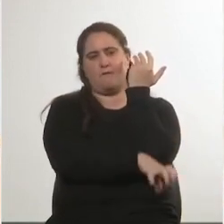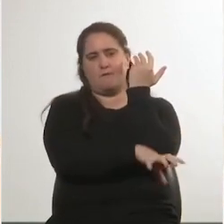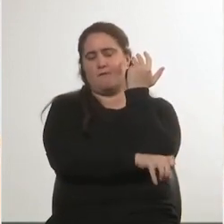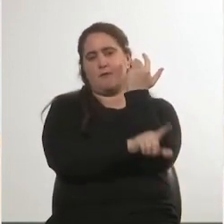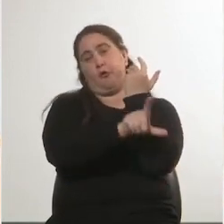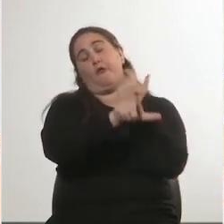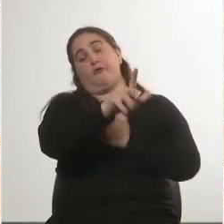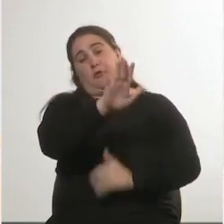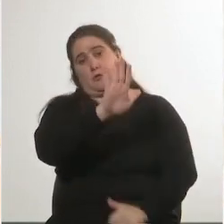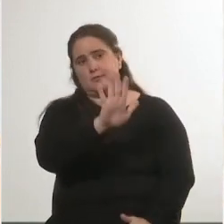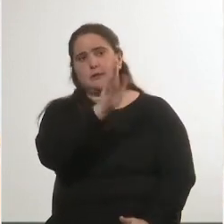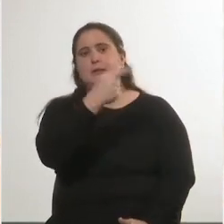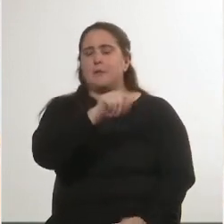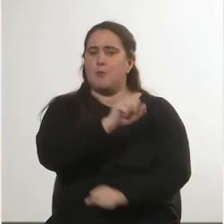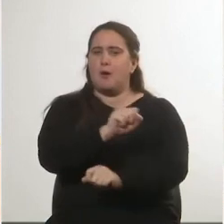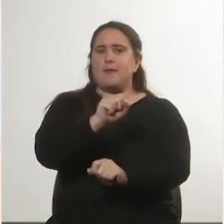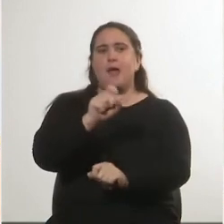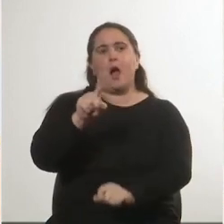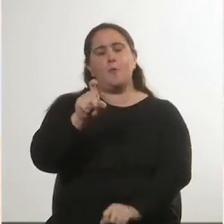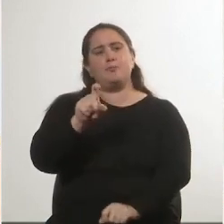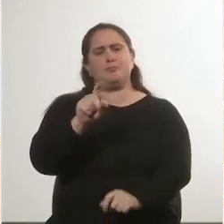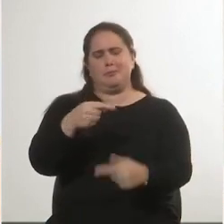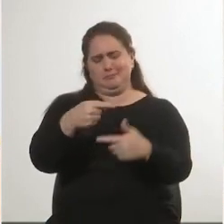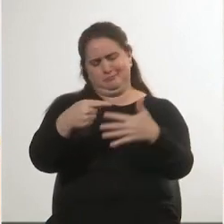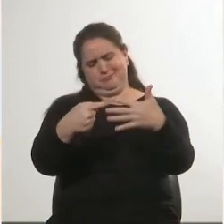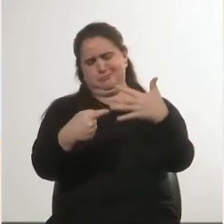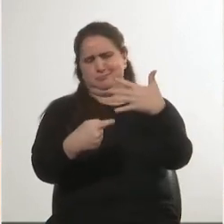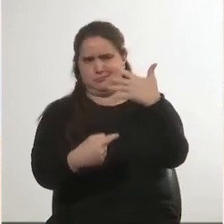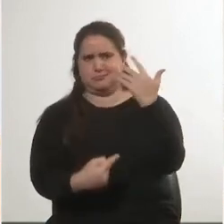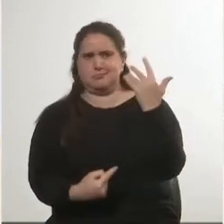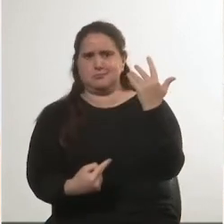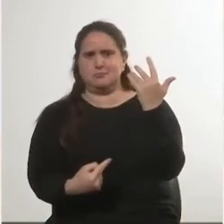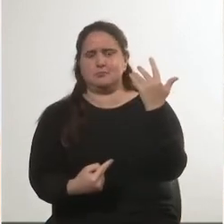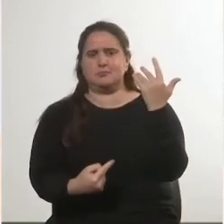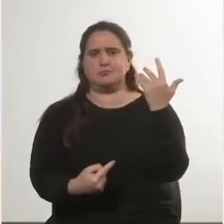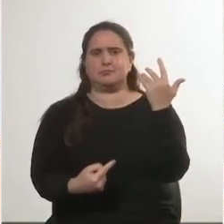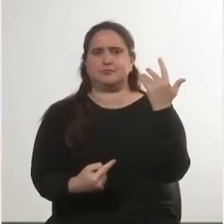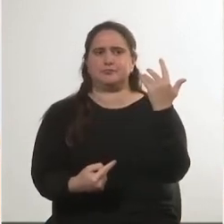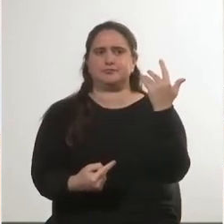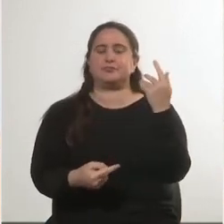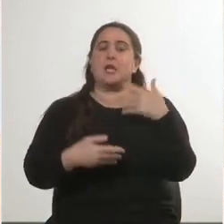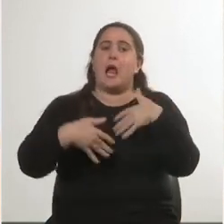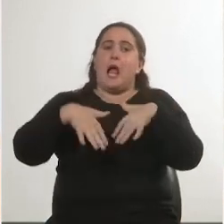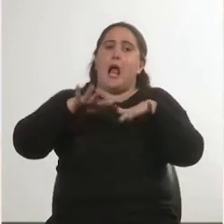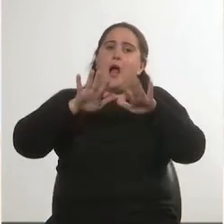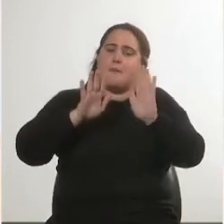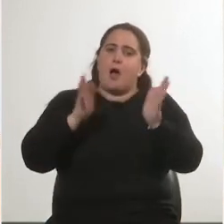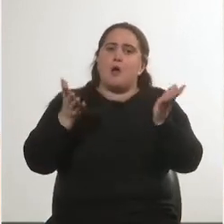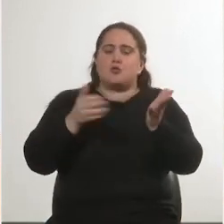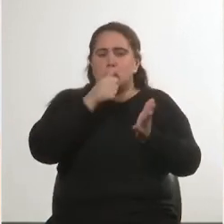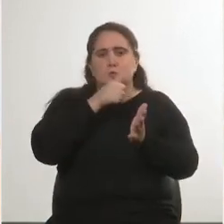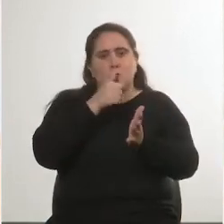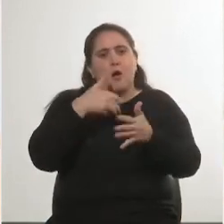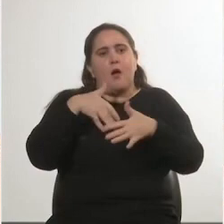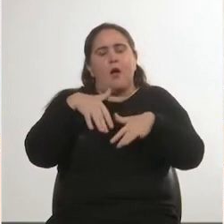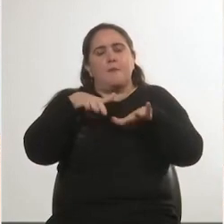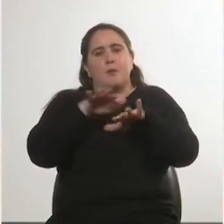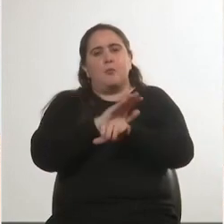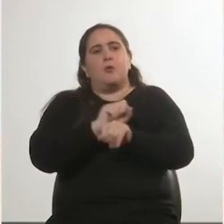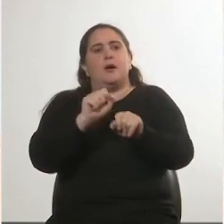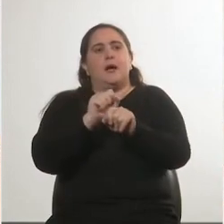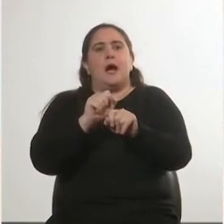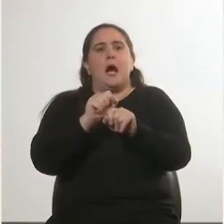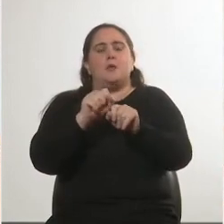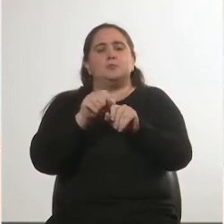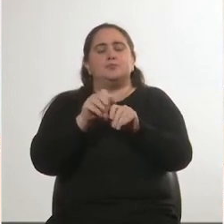hace, o el uso que se le puede dar al agua para tantas cosas. Tal vez hoy la solución fuera poner